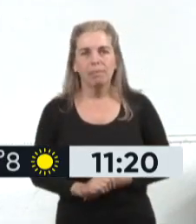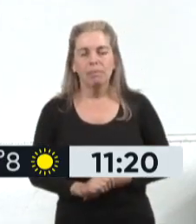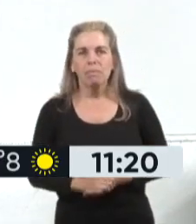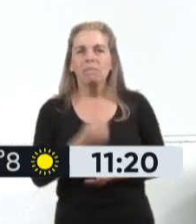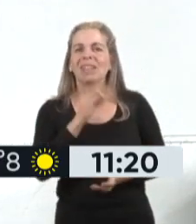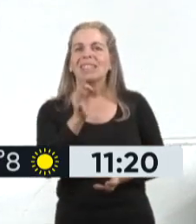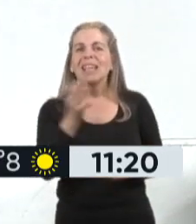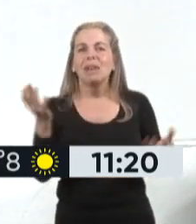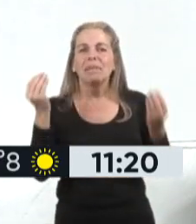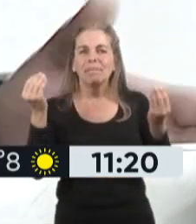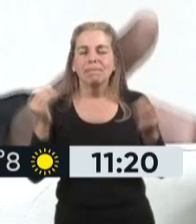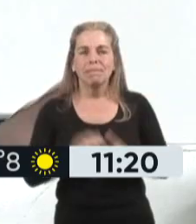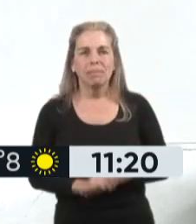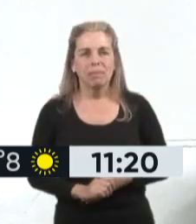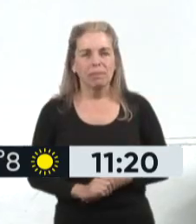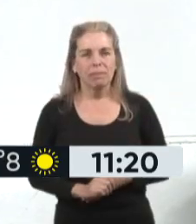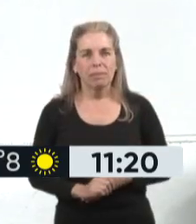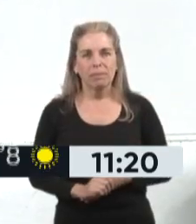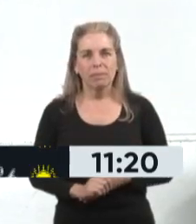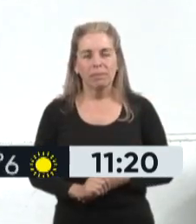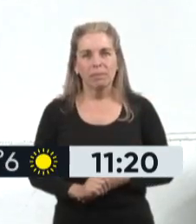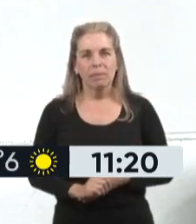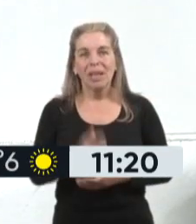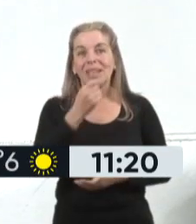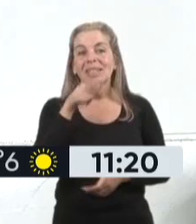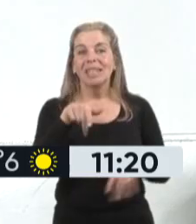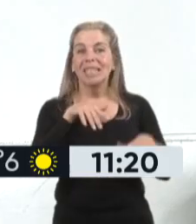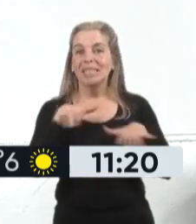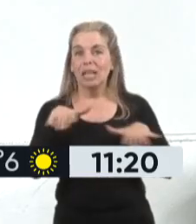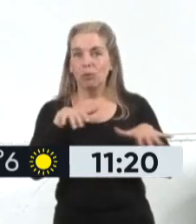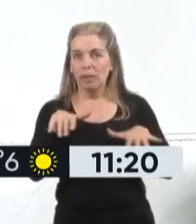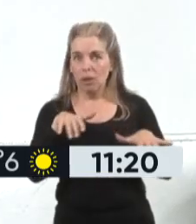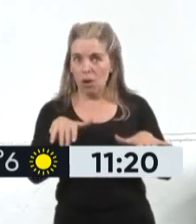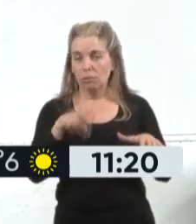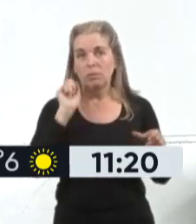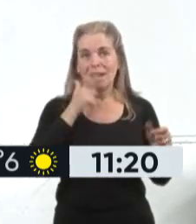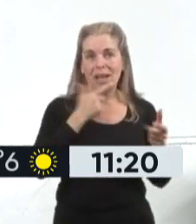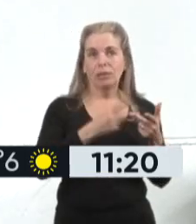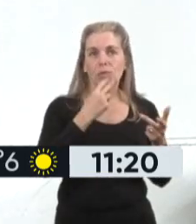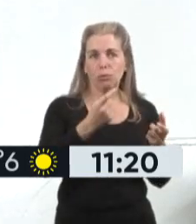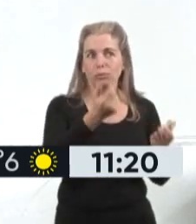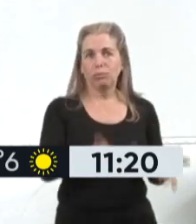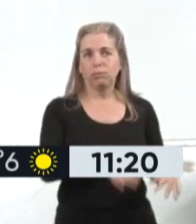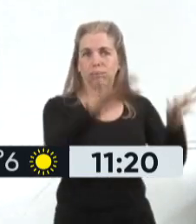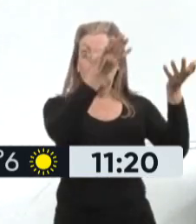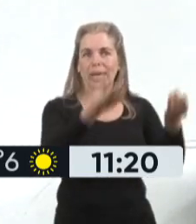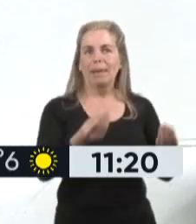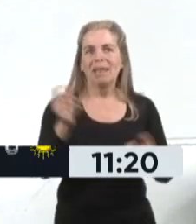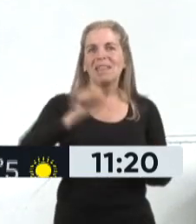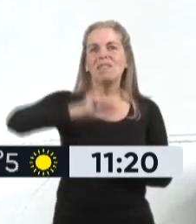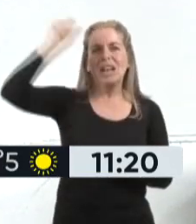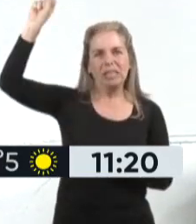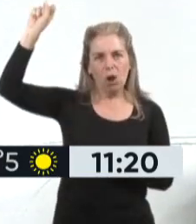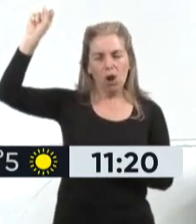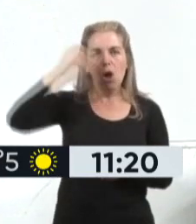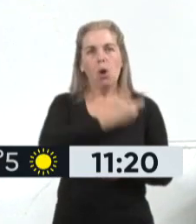puede esperar de alguna manera también que esto pueda complicar el tema inflacionario, el plan del gobierno de estabilizar y bajar la inflación. Eso por un